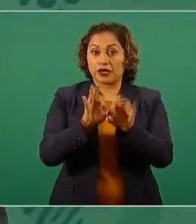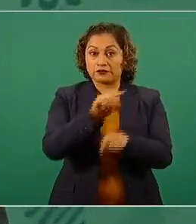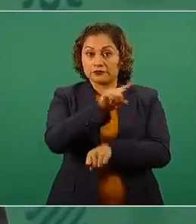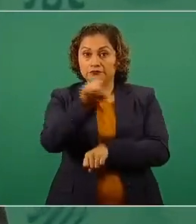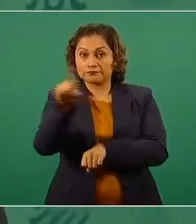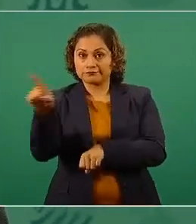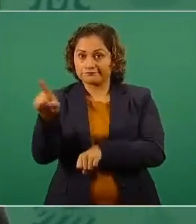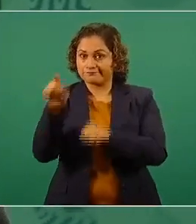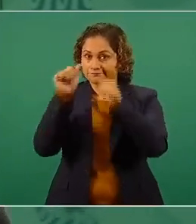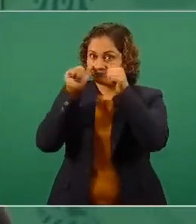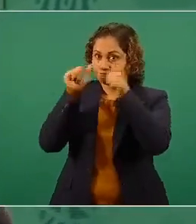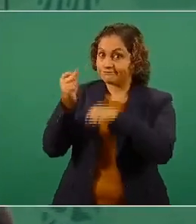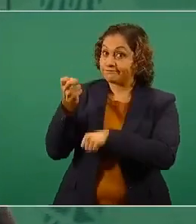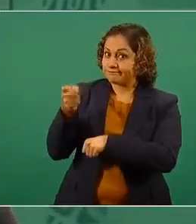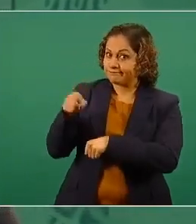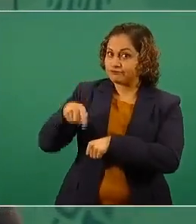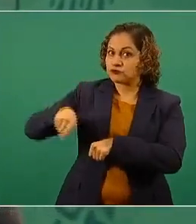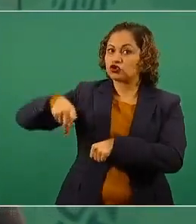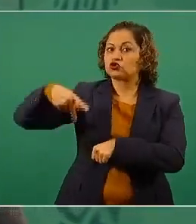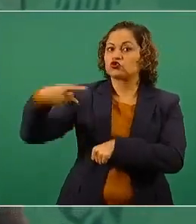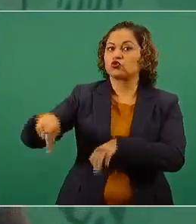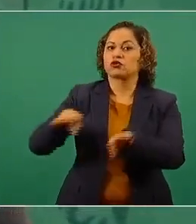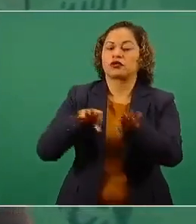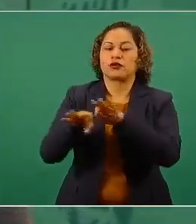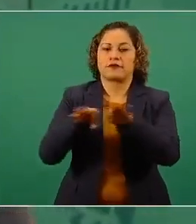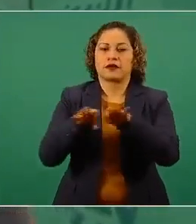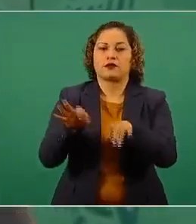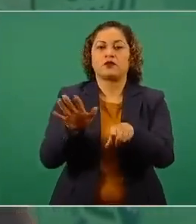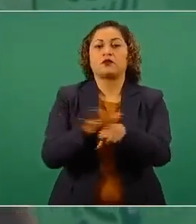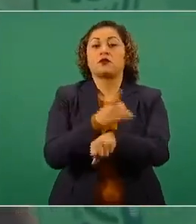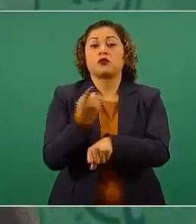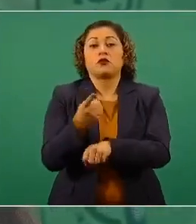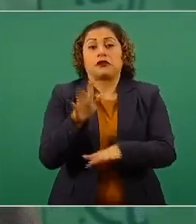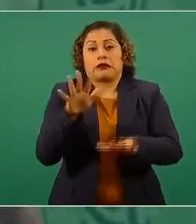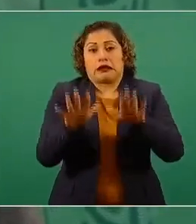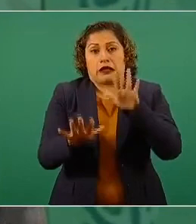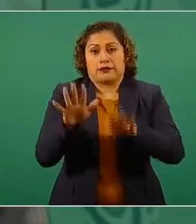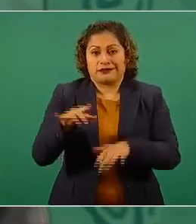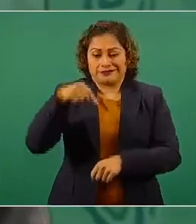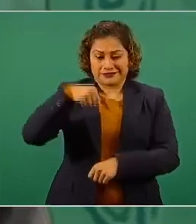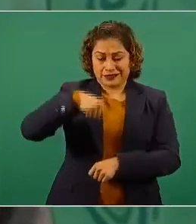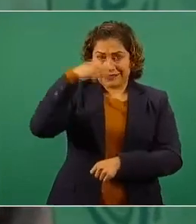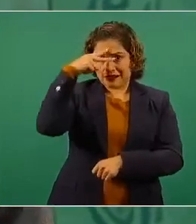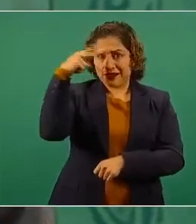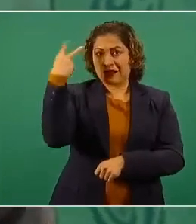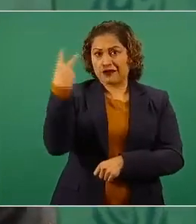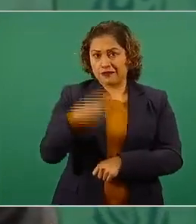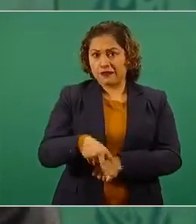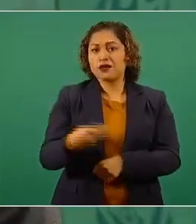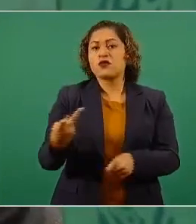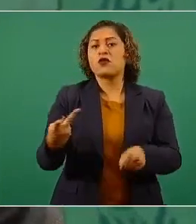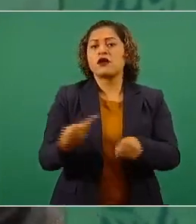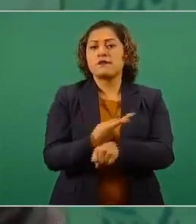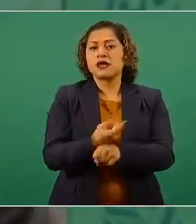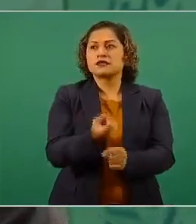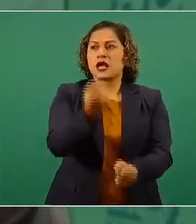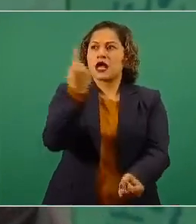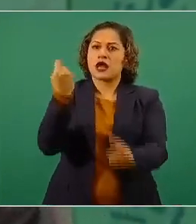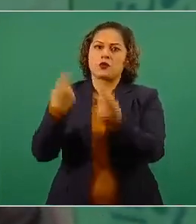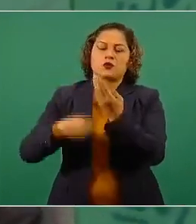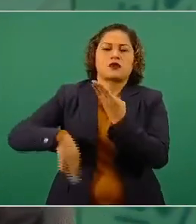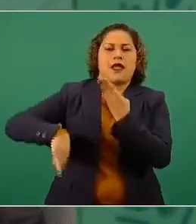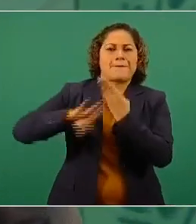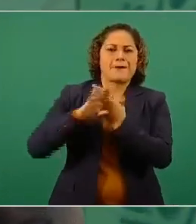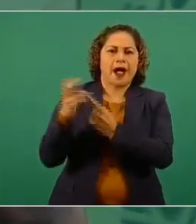recordarlo, porque a veces los medios de información en nuestro país, los que no nos ven con buenos ojos,